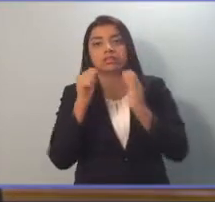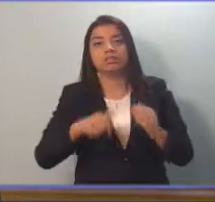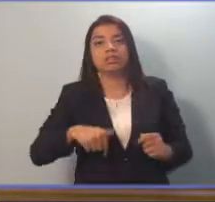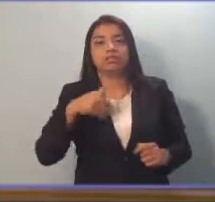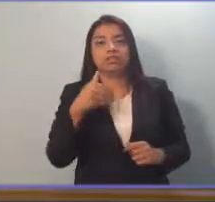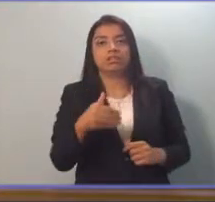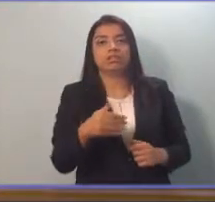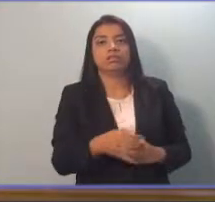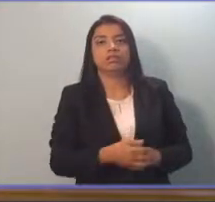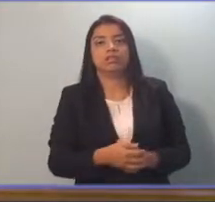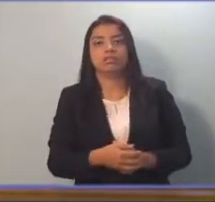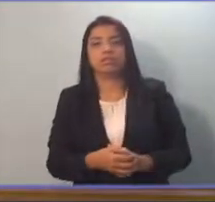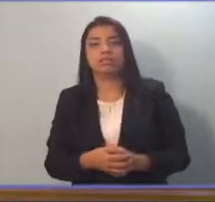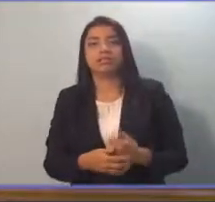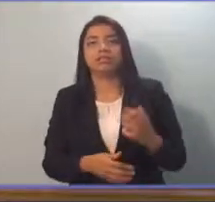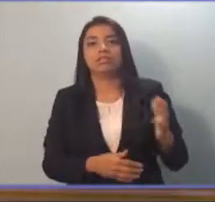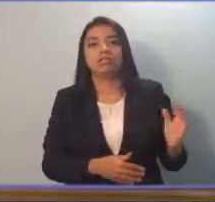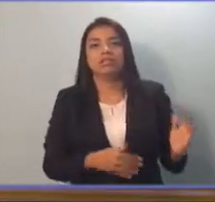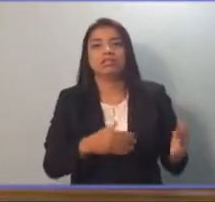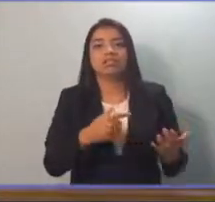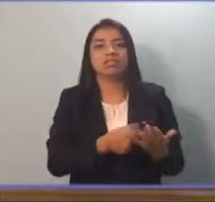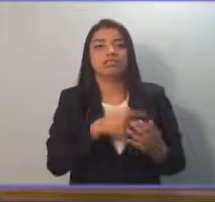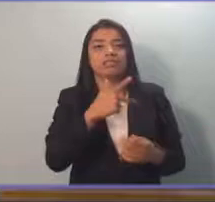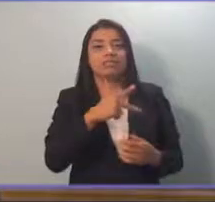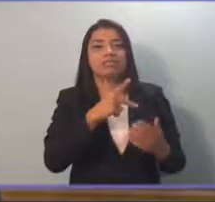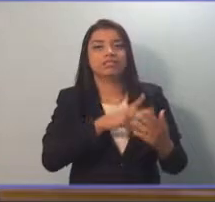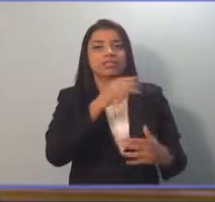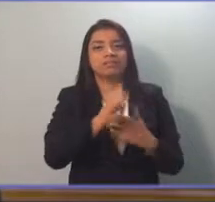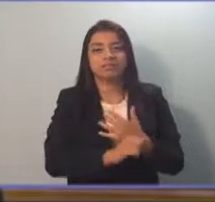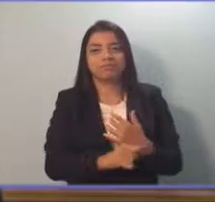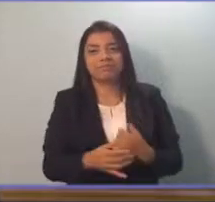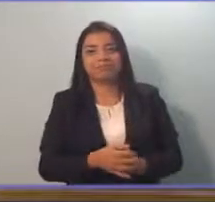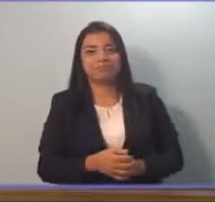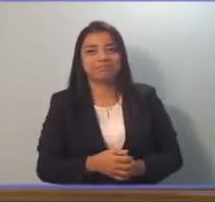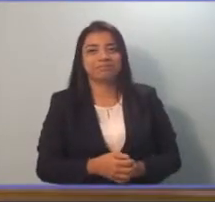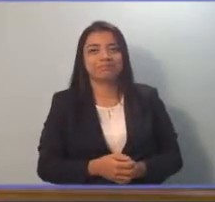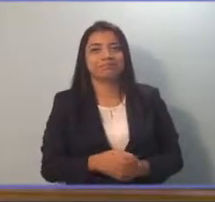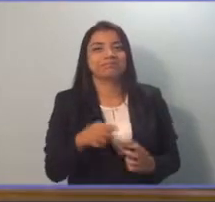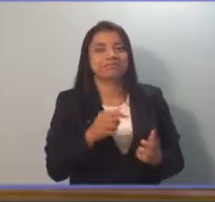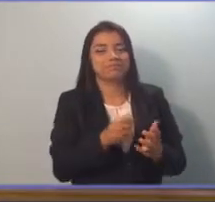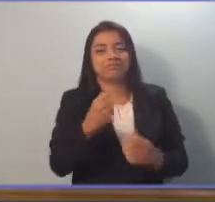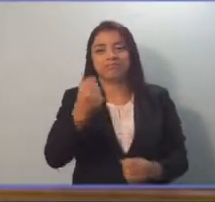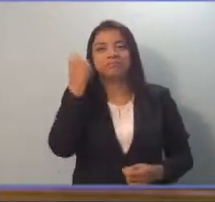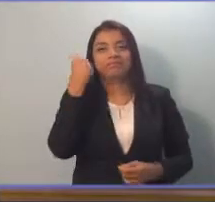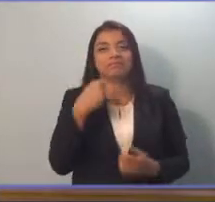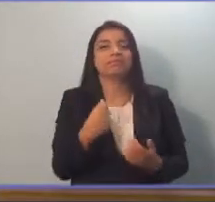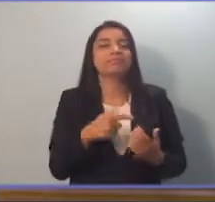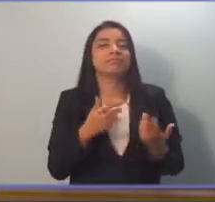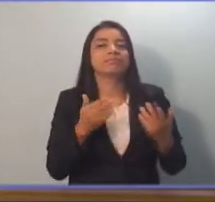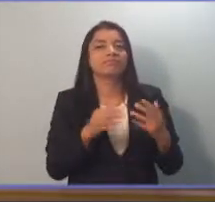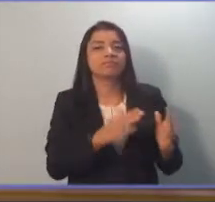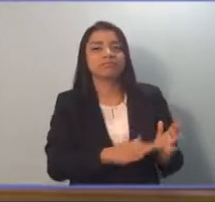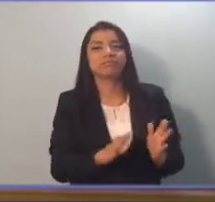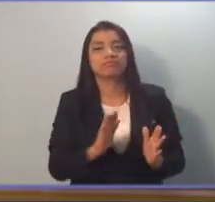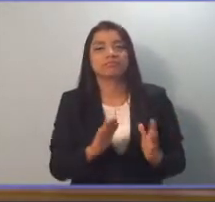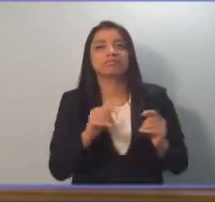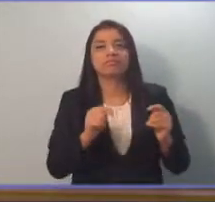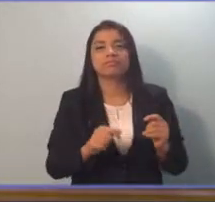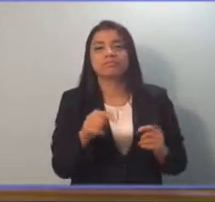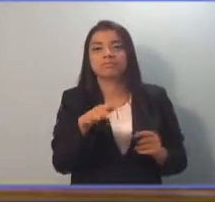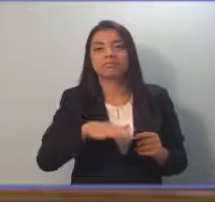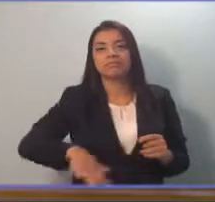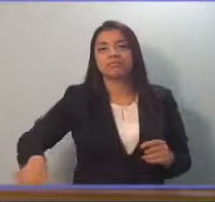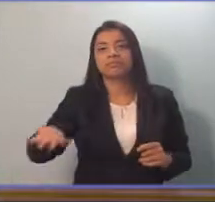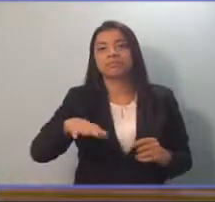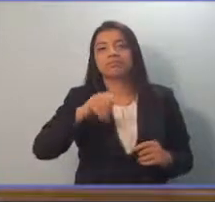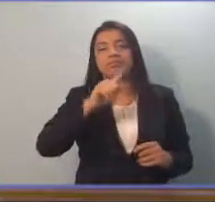hemos logrado concluir 3 proyectos de infraestructura importantísimos: las granjas penitenciarias de Zacatecoluca